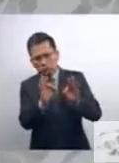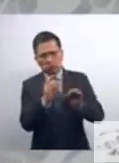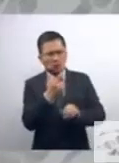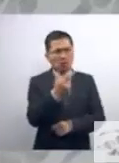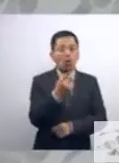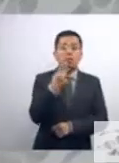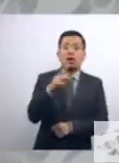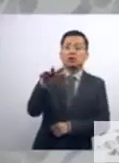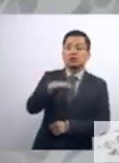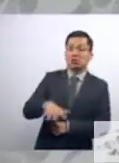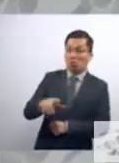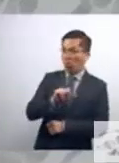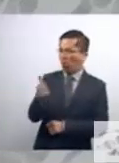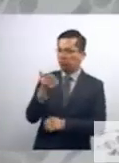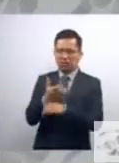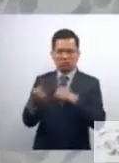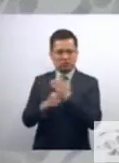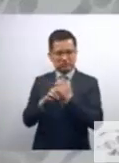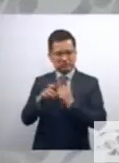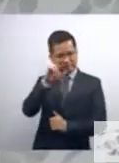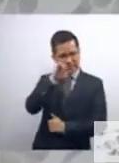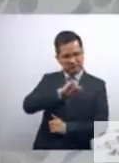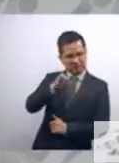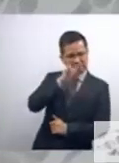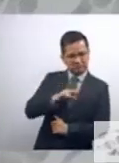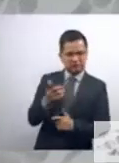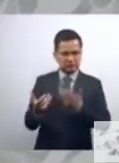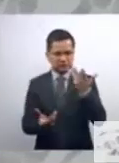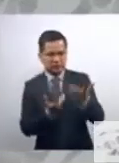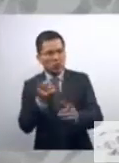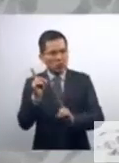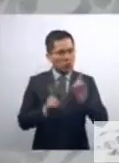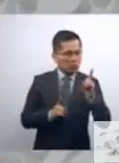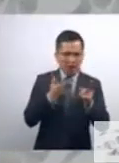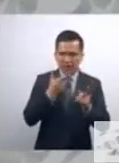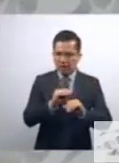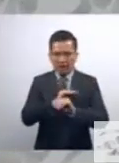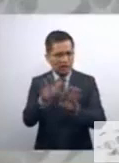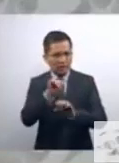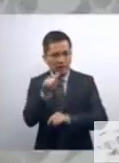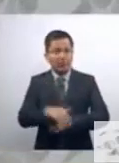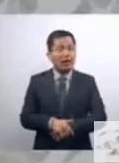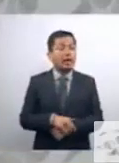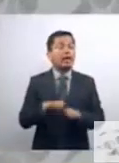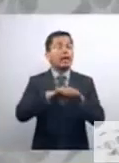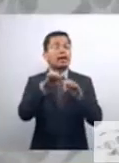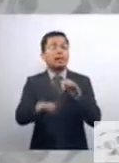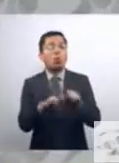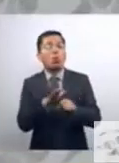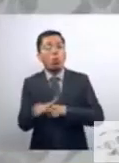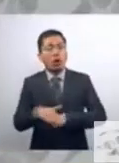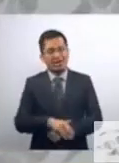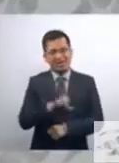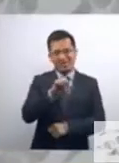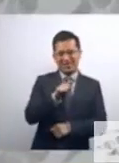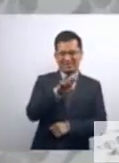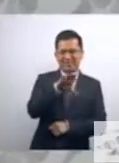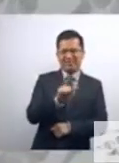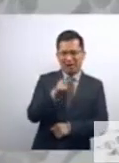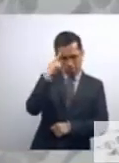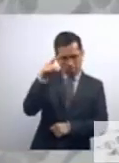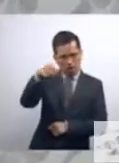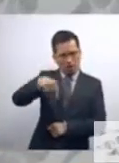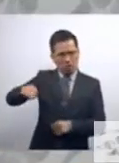debate de los límites éticos de la investigación. En ello se basa no solo el método científico, sino la aceptación